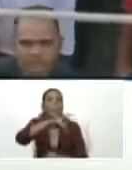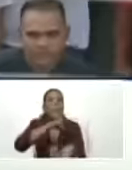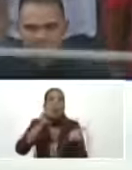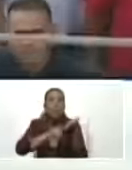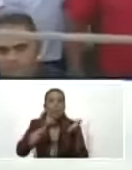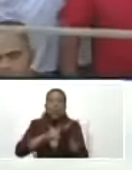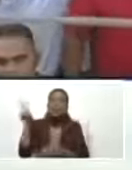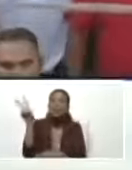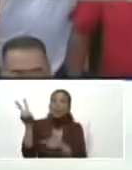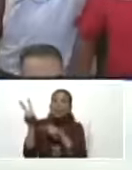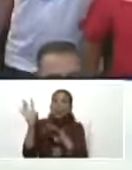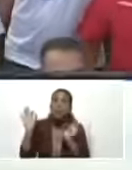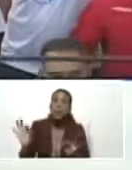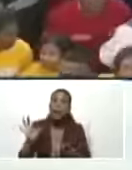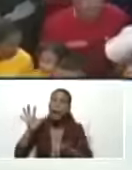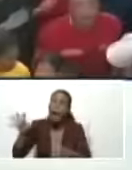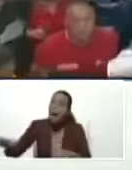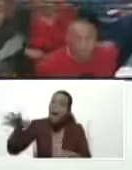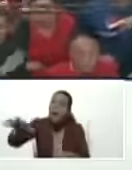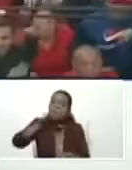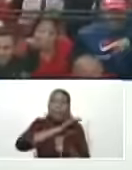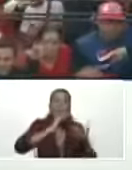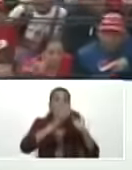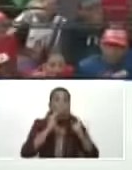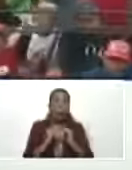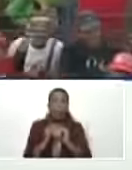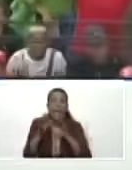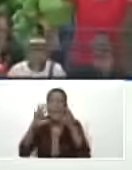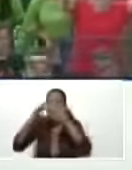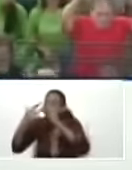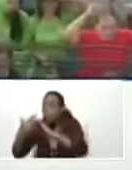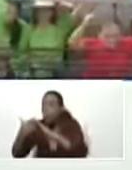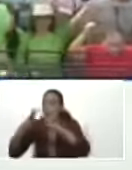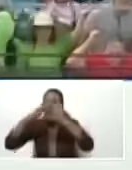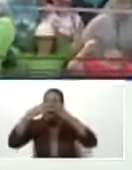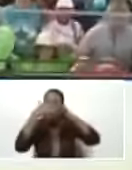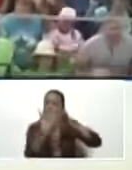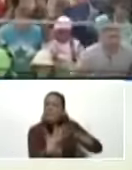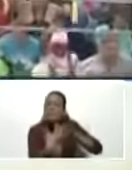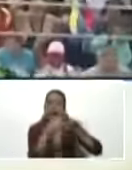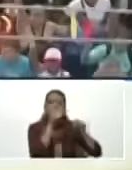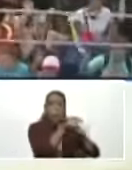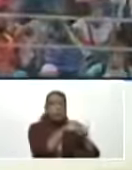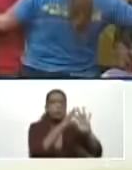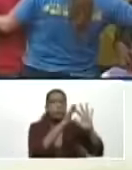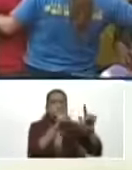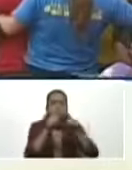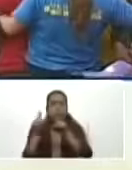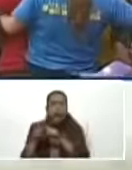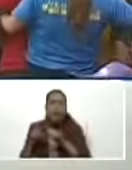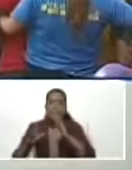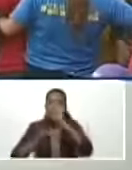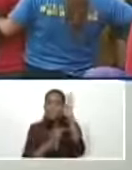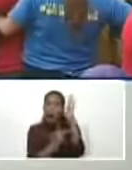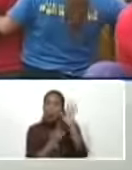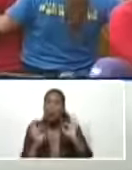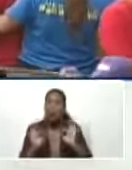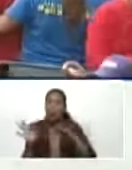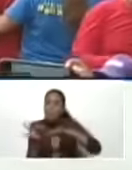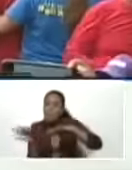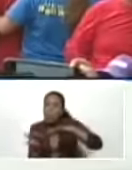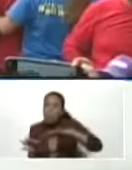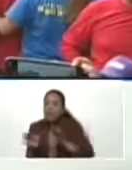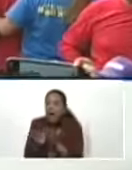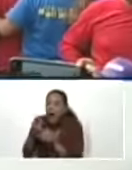de Venezuela, en cada comunidad, en cada urbanismo, en cada barrio, en cada parroquia, en cada municipio, en